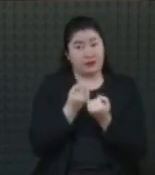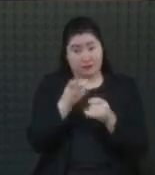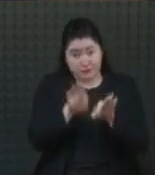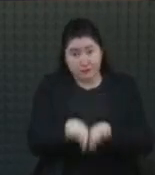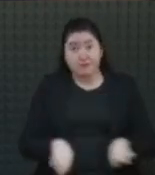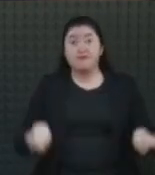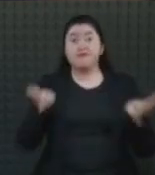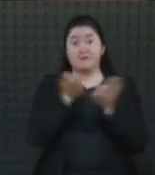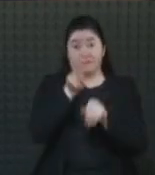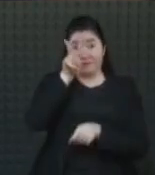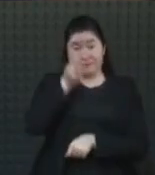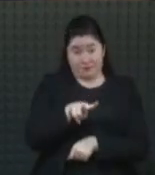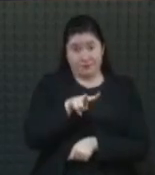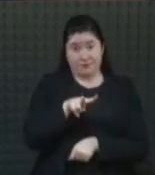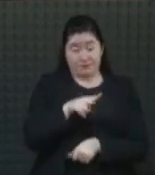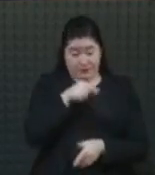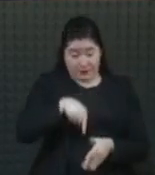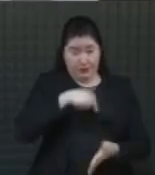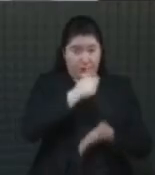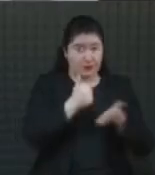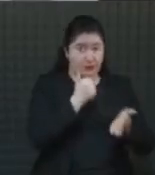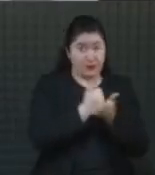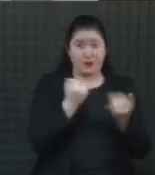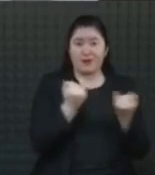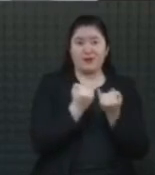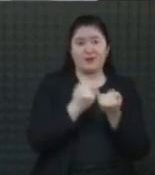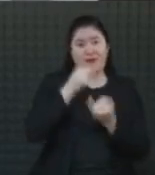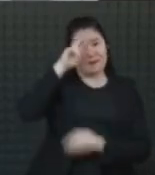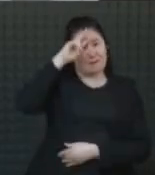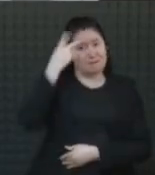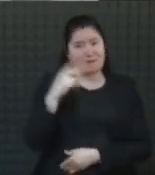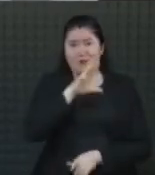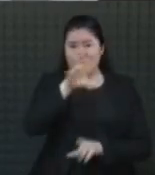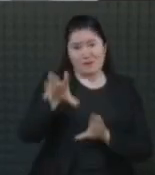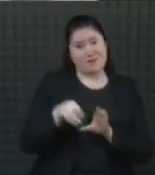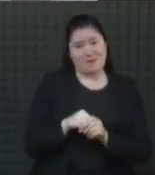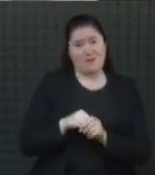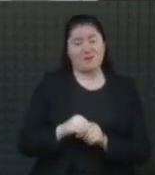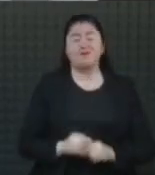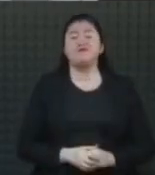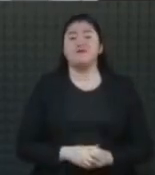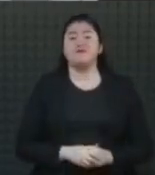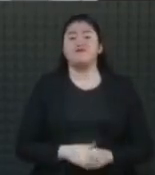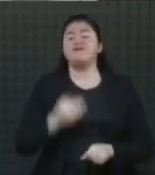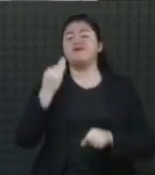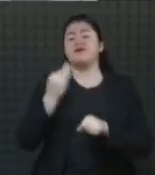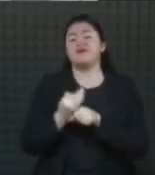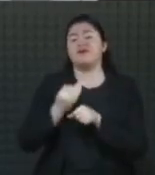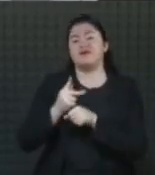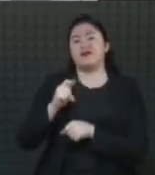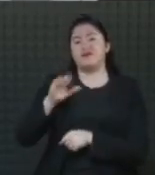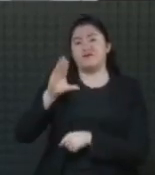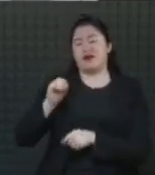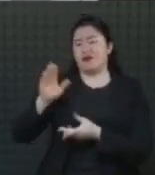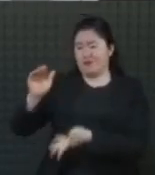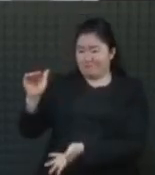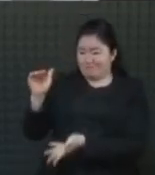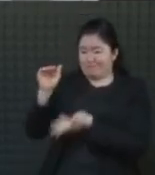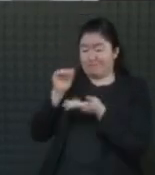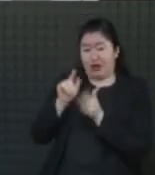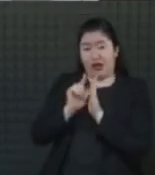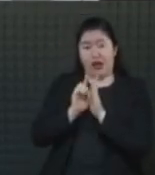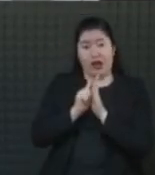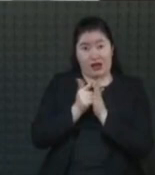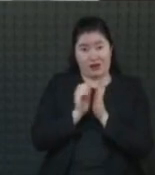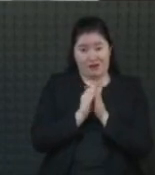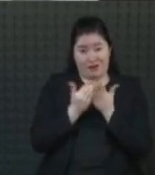la ciudad y en el resto del país. Y ahora que pues me mandó Paco el primer paquete de libros